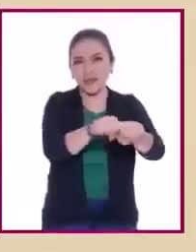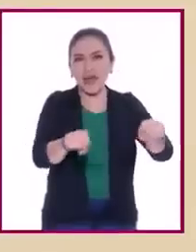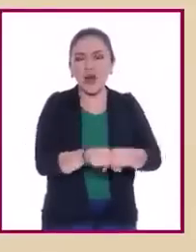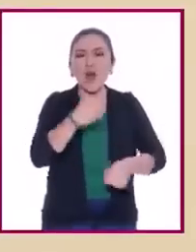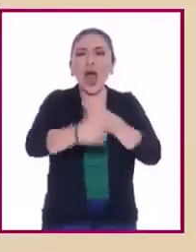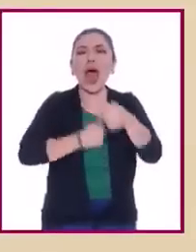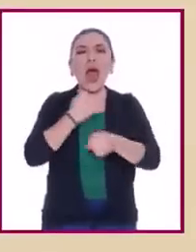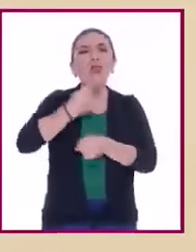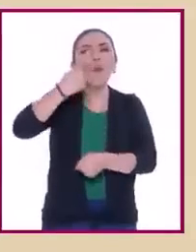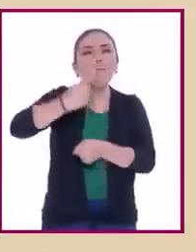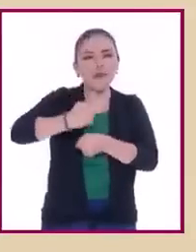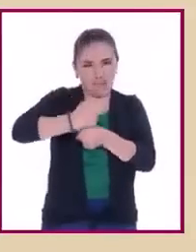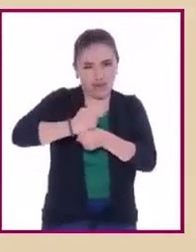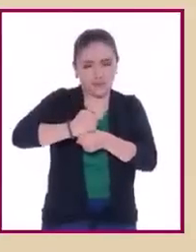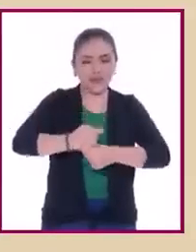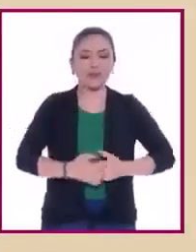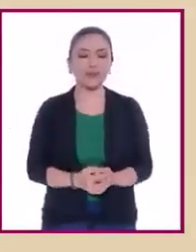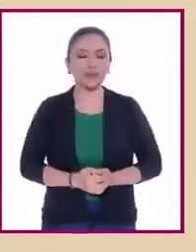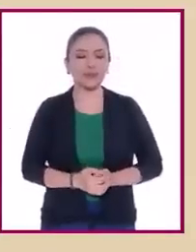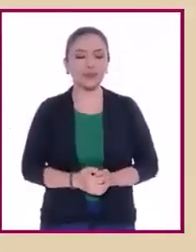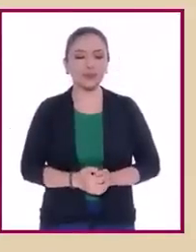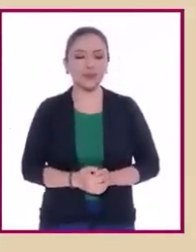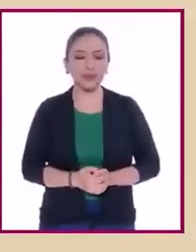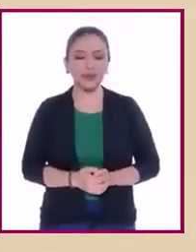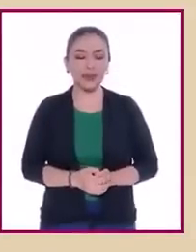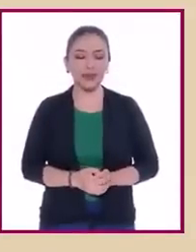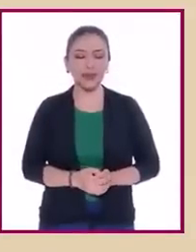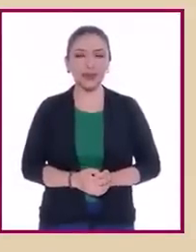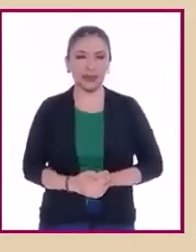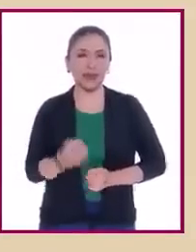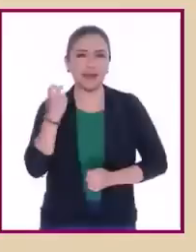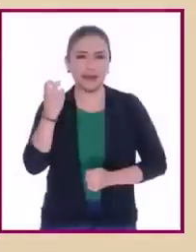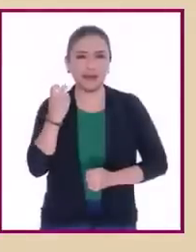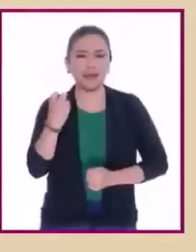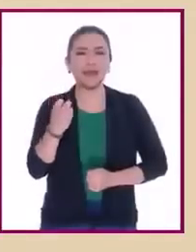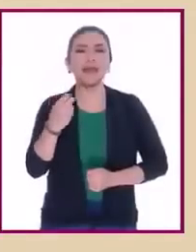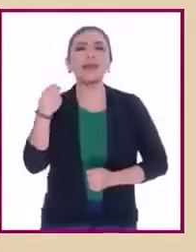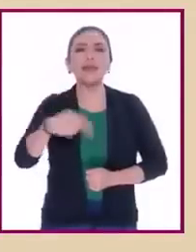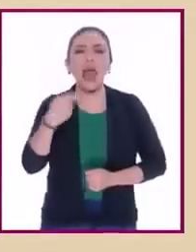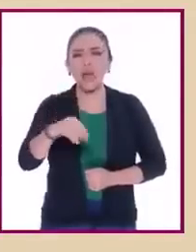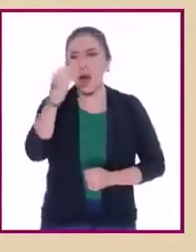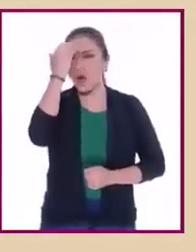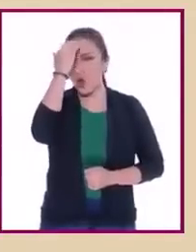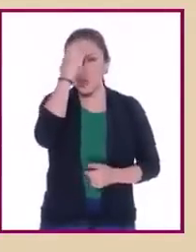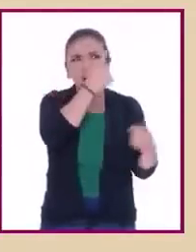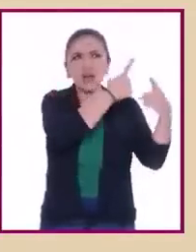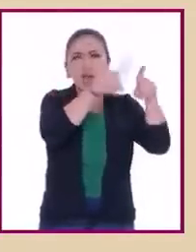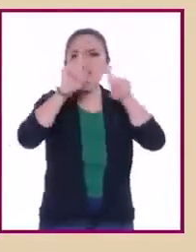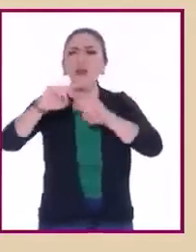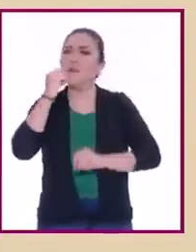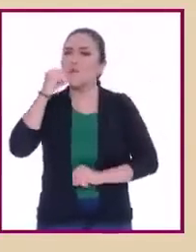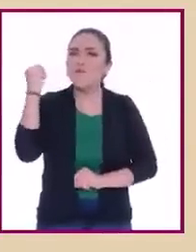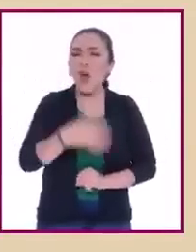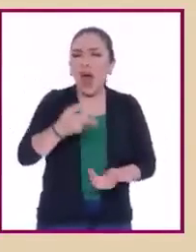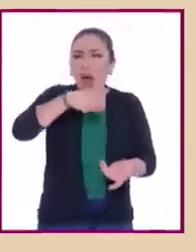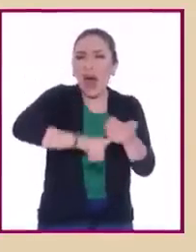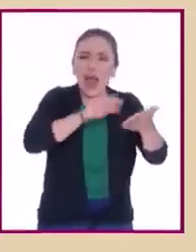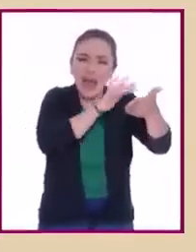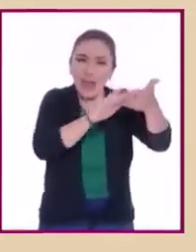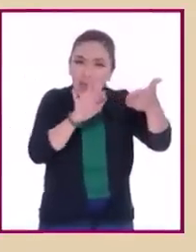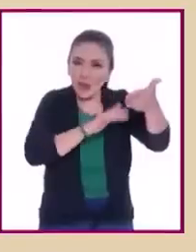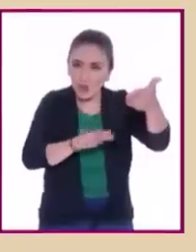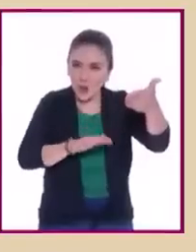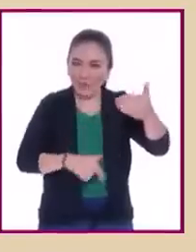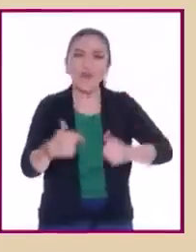de primer grado dentro de del ejercicio llamado conozcamos las Maravillas de la lectura